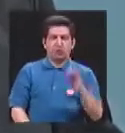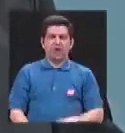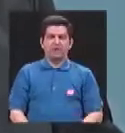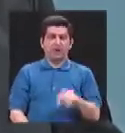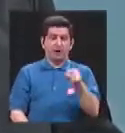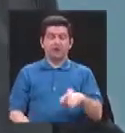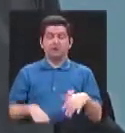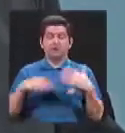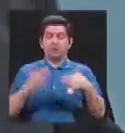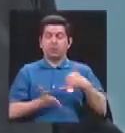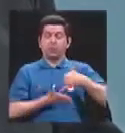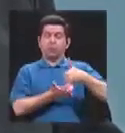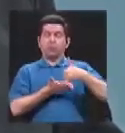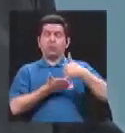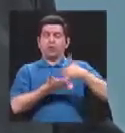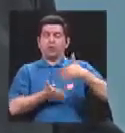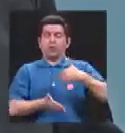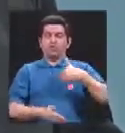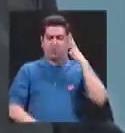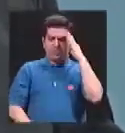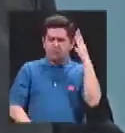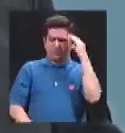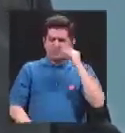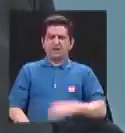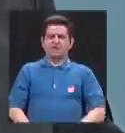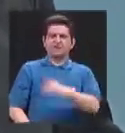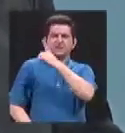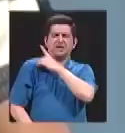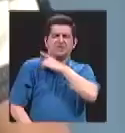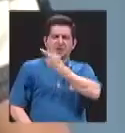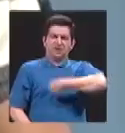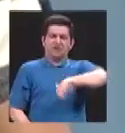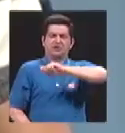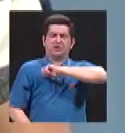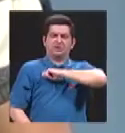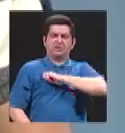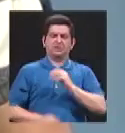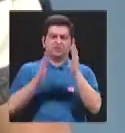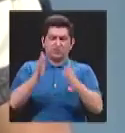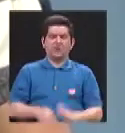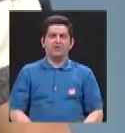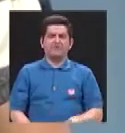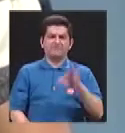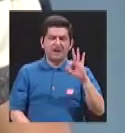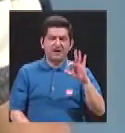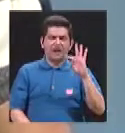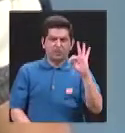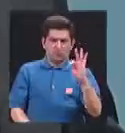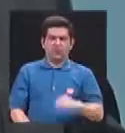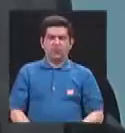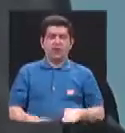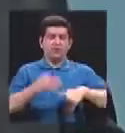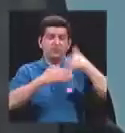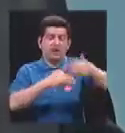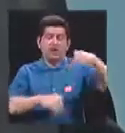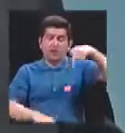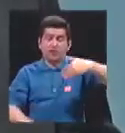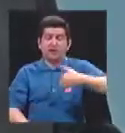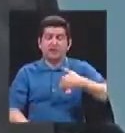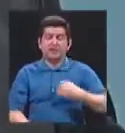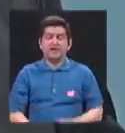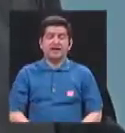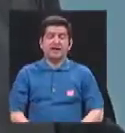Fernando Trueba, ese galardonado y experimentado director español. Tuvimos a don Fernando Trueba. Tiempo